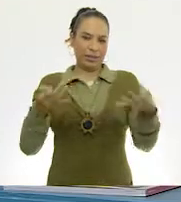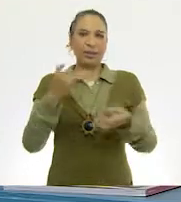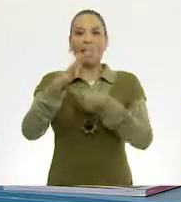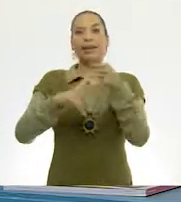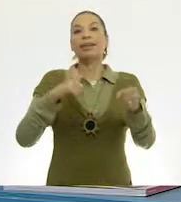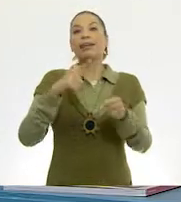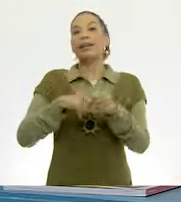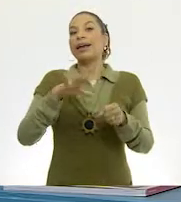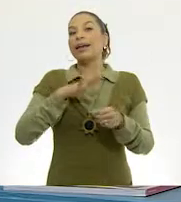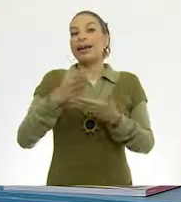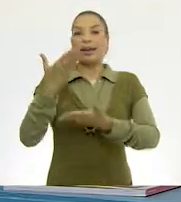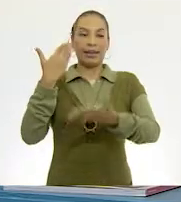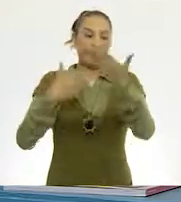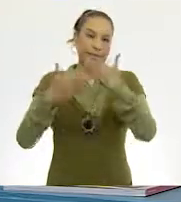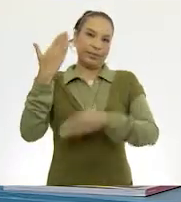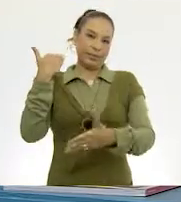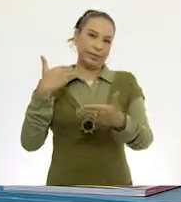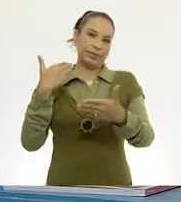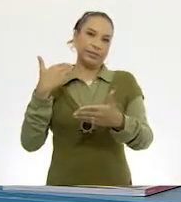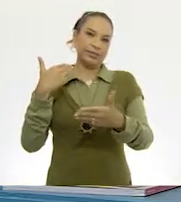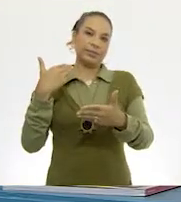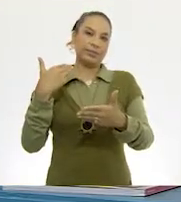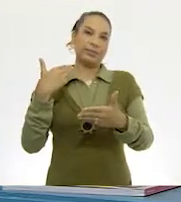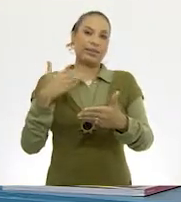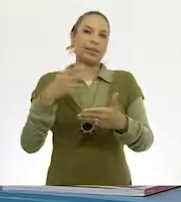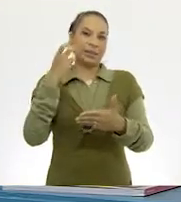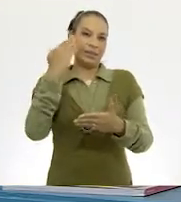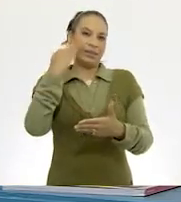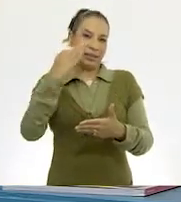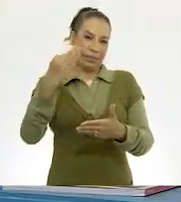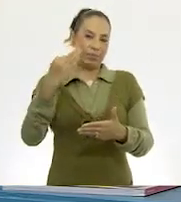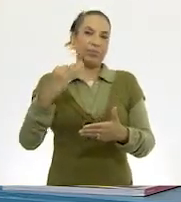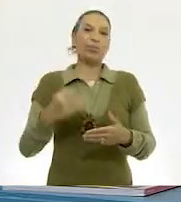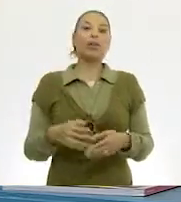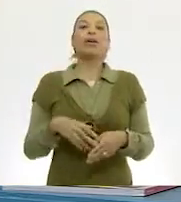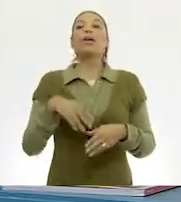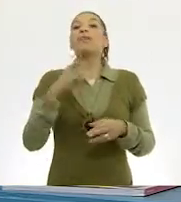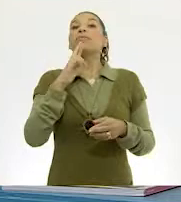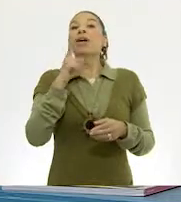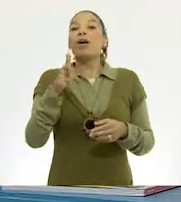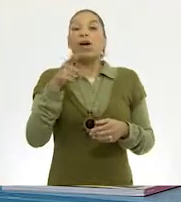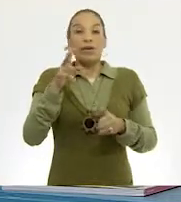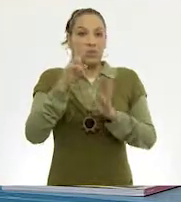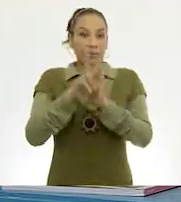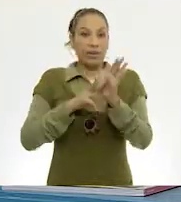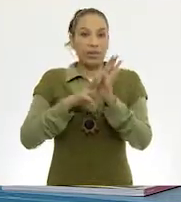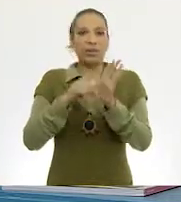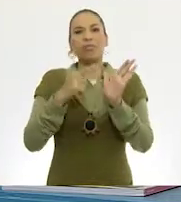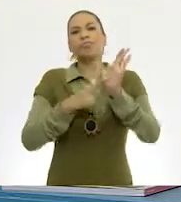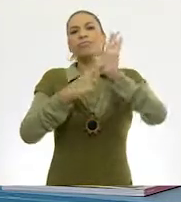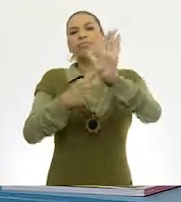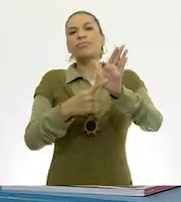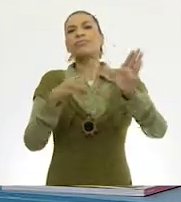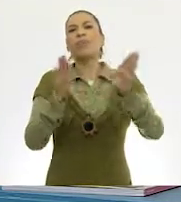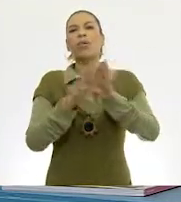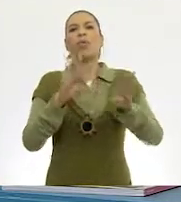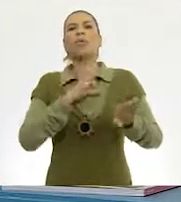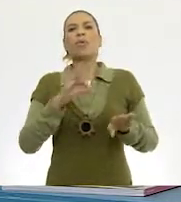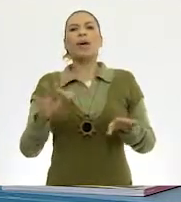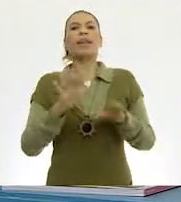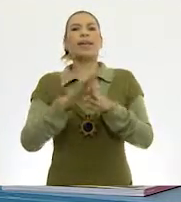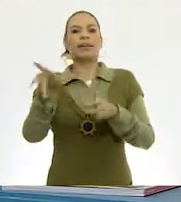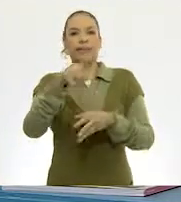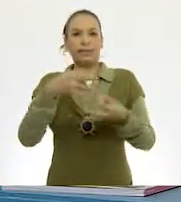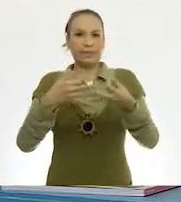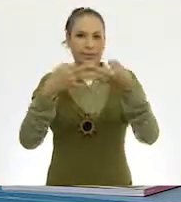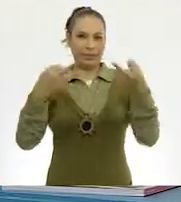animales que existen, o bueno, más bien que existían en ese entonces? Lo mejor de este video es que nos muestra cómo pudo haber sido el